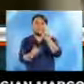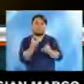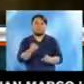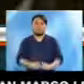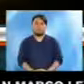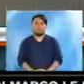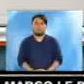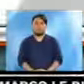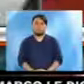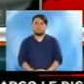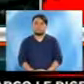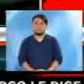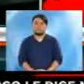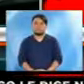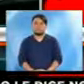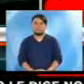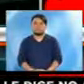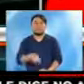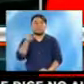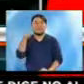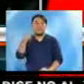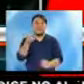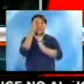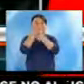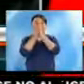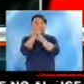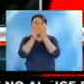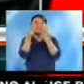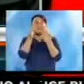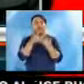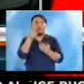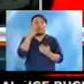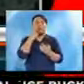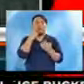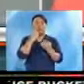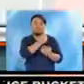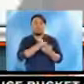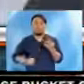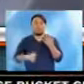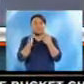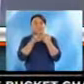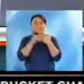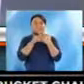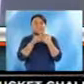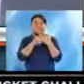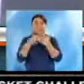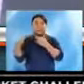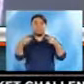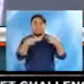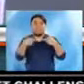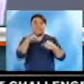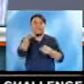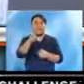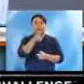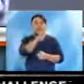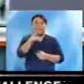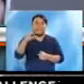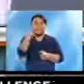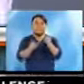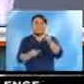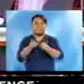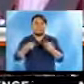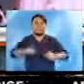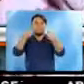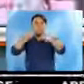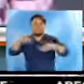El Señor de los Anillos, la batalla final, hay 100.000 personajes peleando. Esa tecnología, la del cine, se